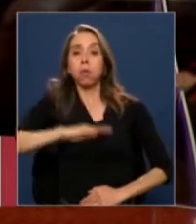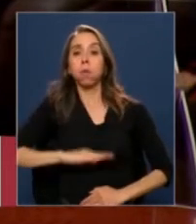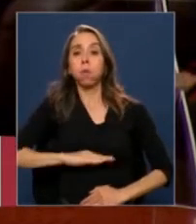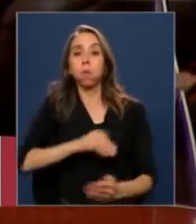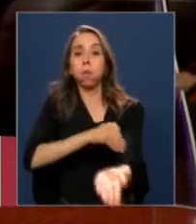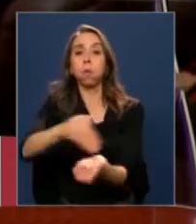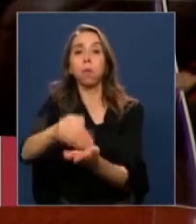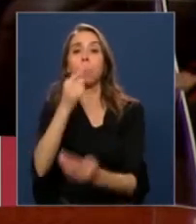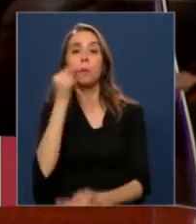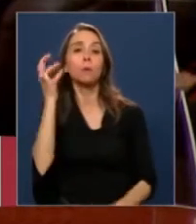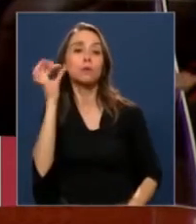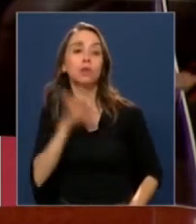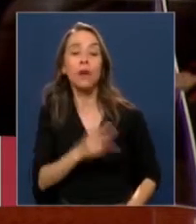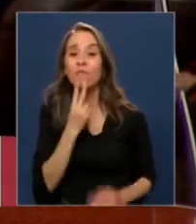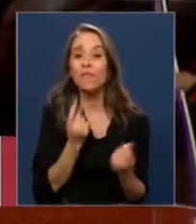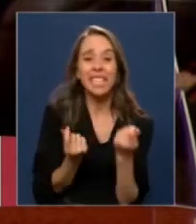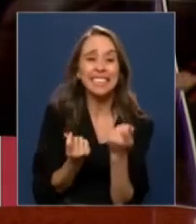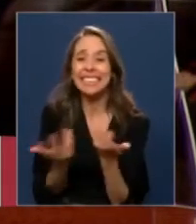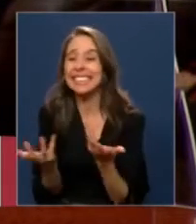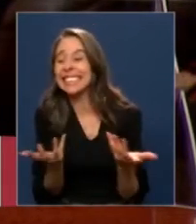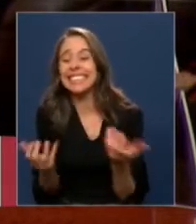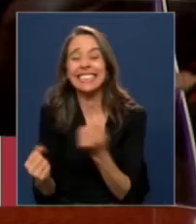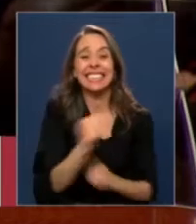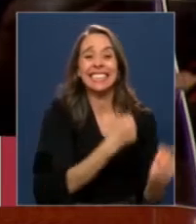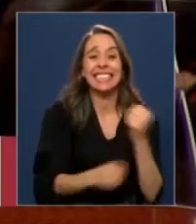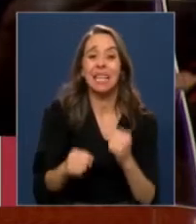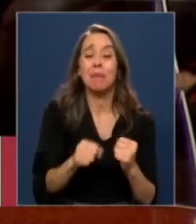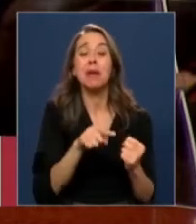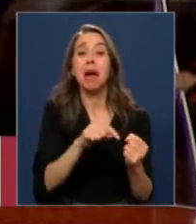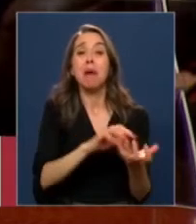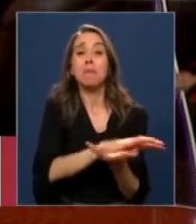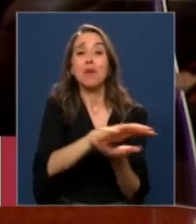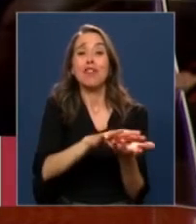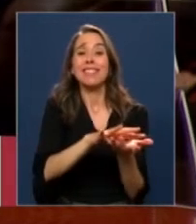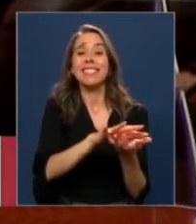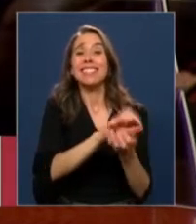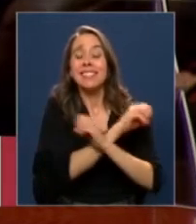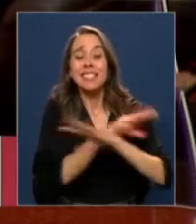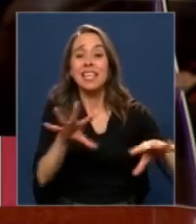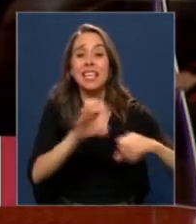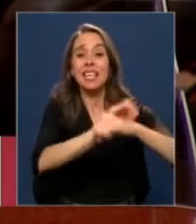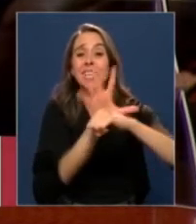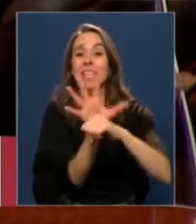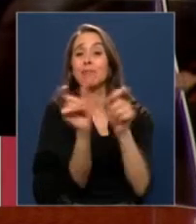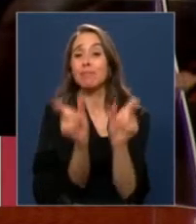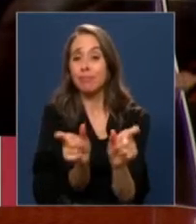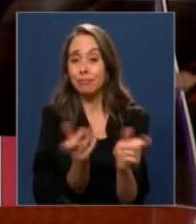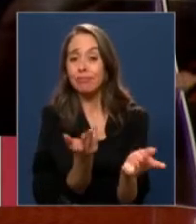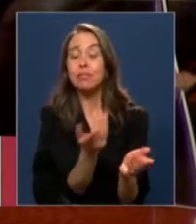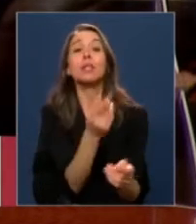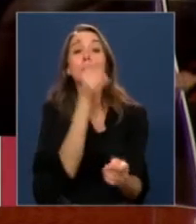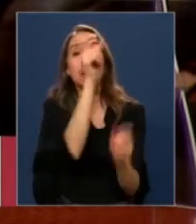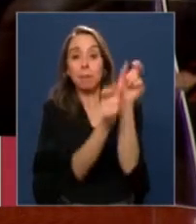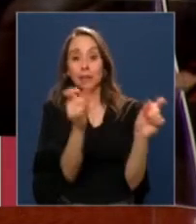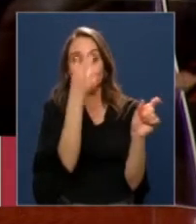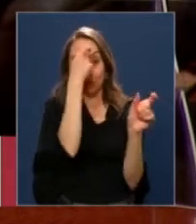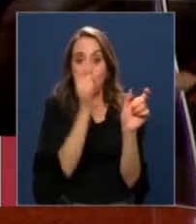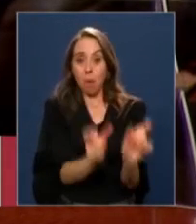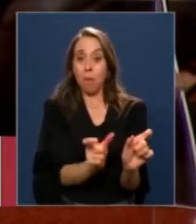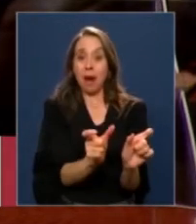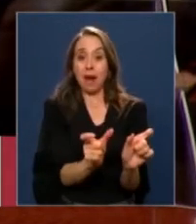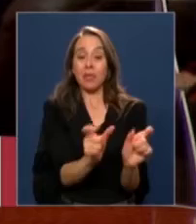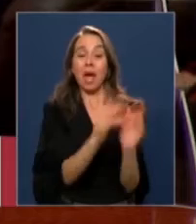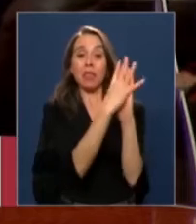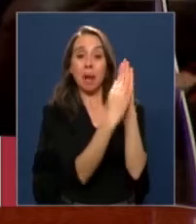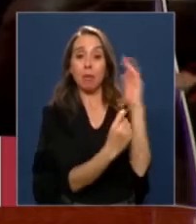que han vivido en medio de la desesperación producto la crisis la pandemia los guardianes del modelo nunca entendieron esto